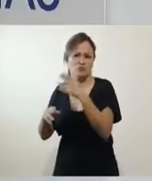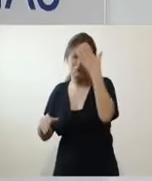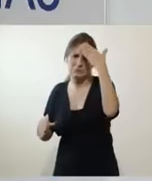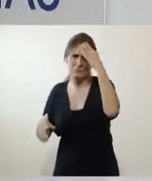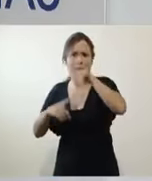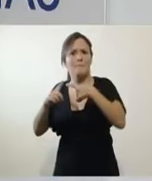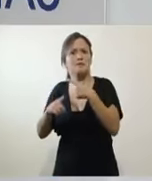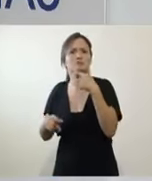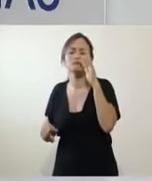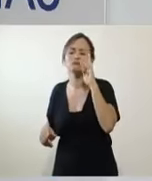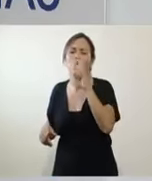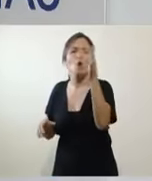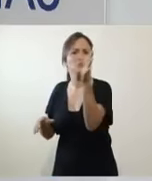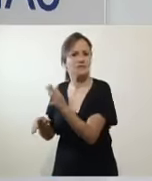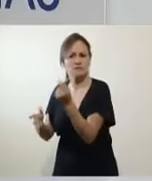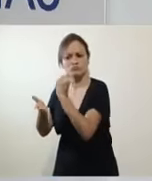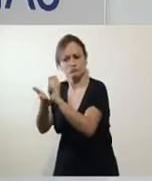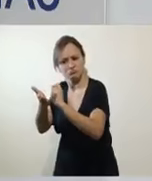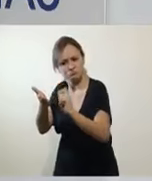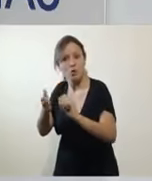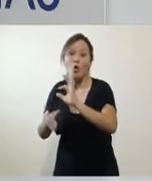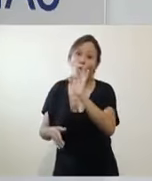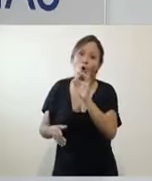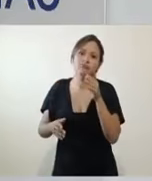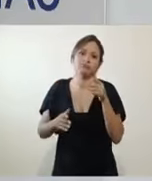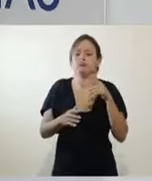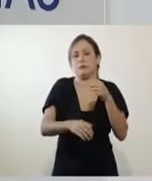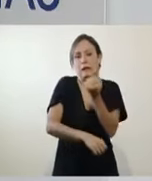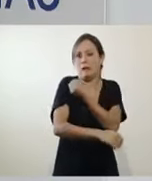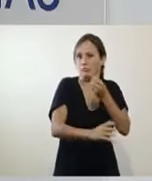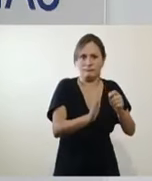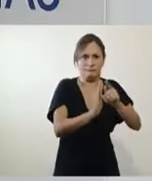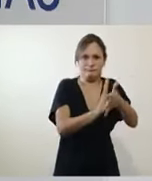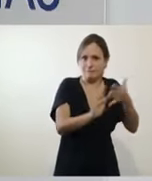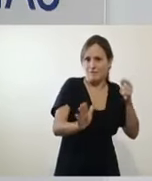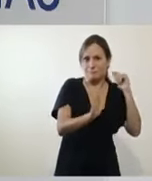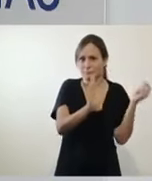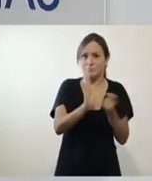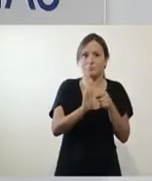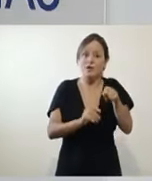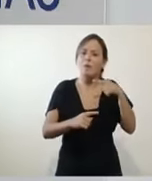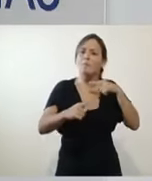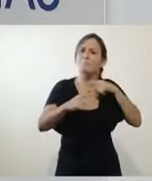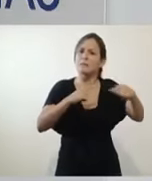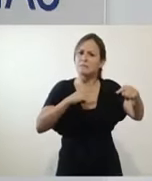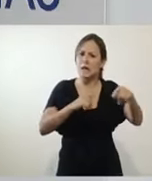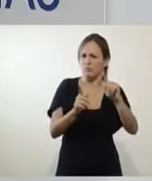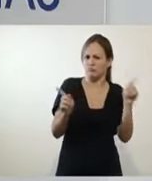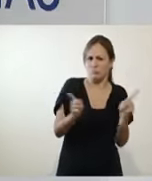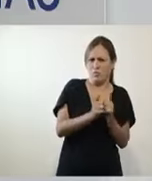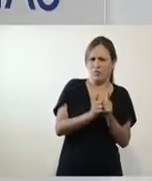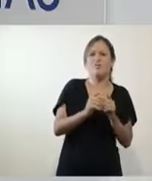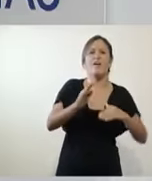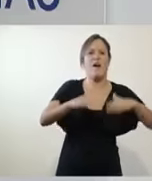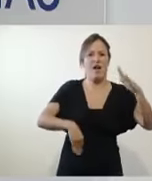observaciones que ellos quisieran. Y hay un registro rápido, inmediato, que es mediante el envío de un mensaje corto, de alta, al